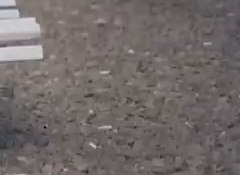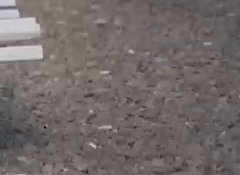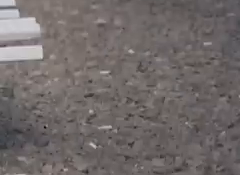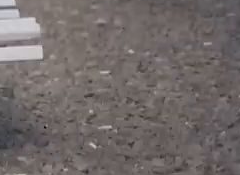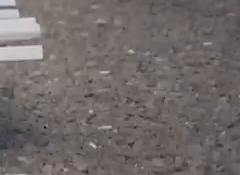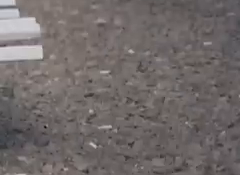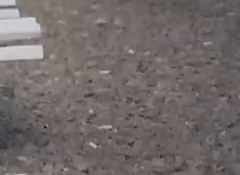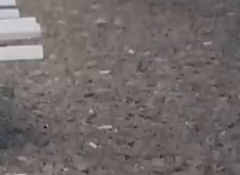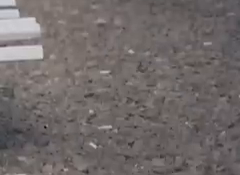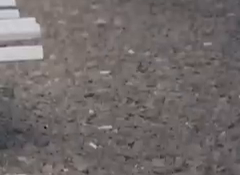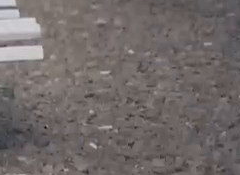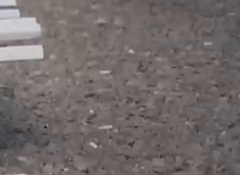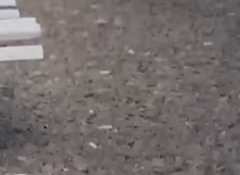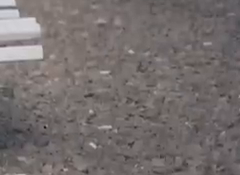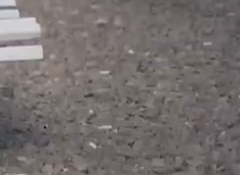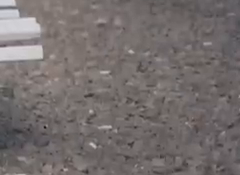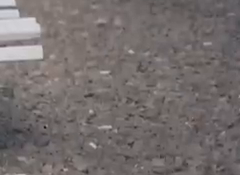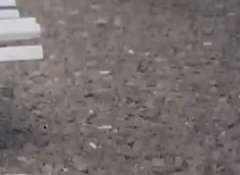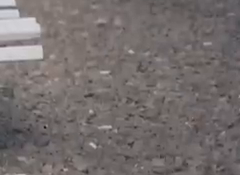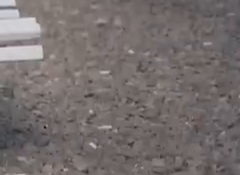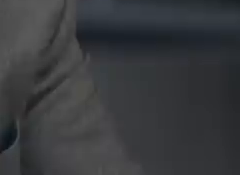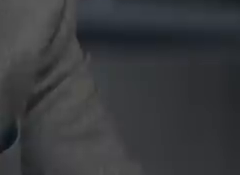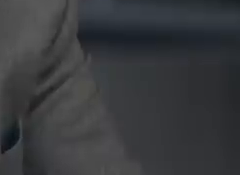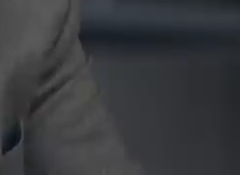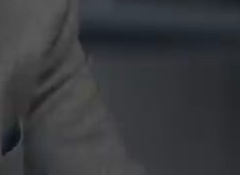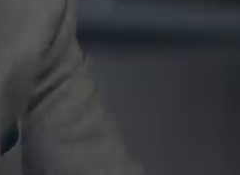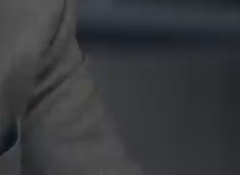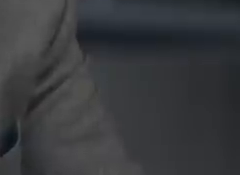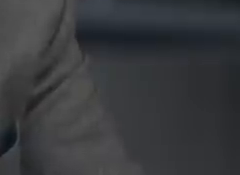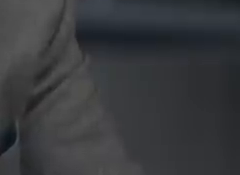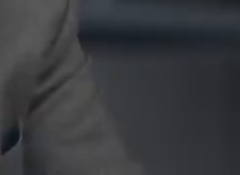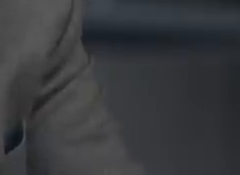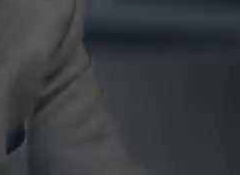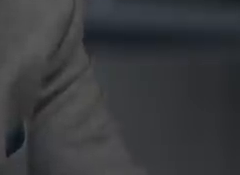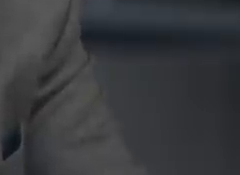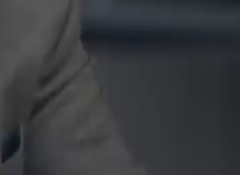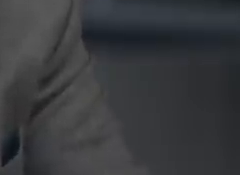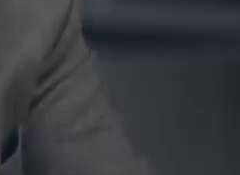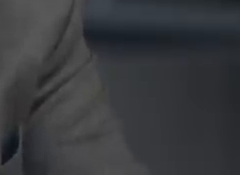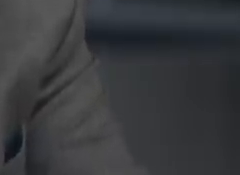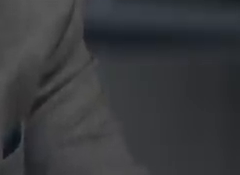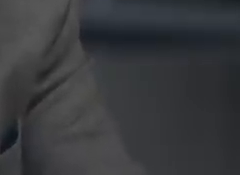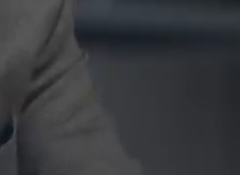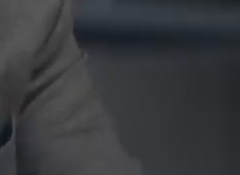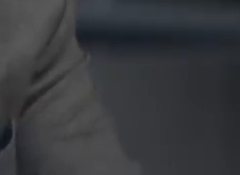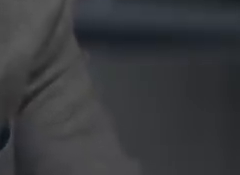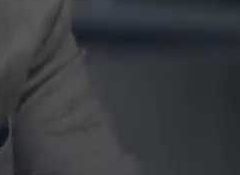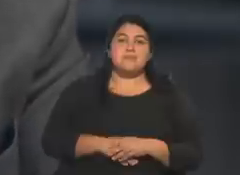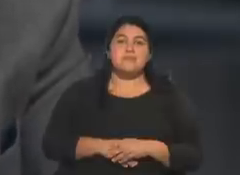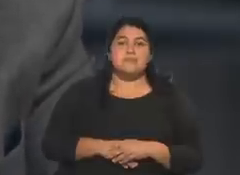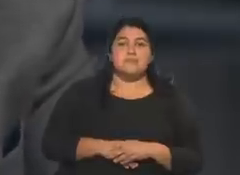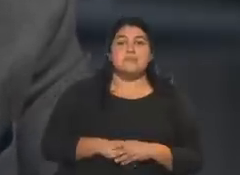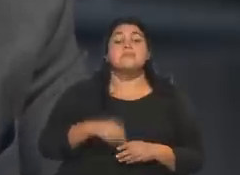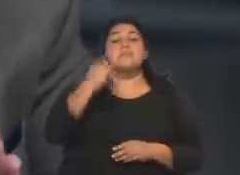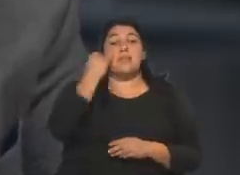vez el porcentaje, digamos, de las materias primas sea, digamos, dentro del componente total del costo, cada vez,